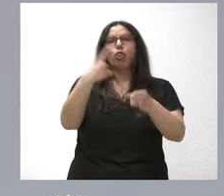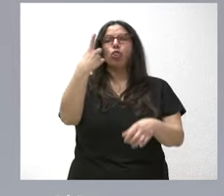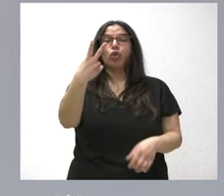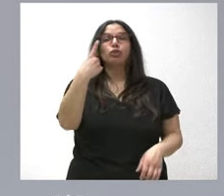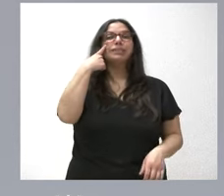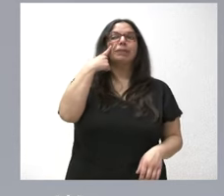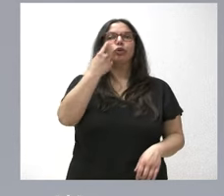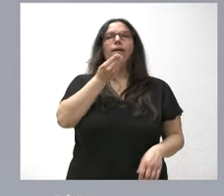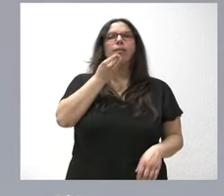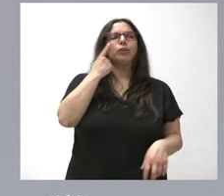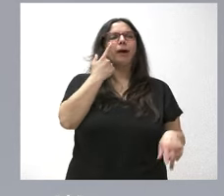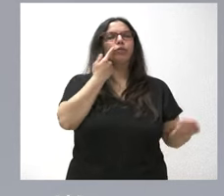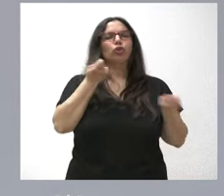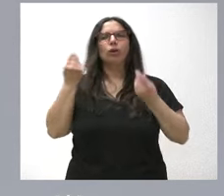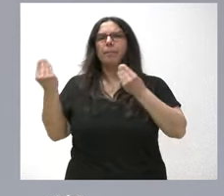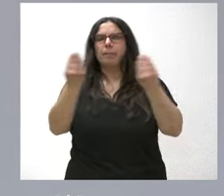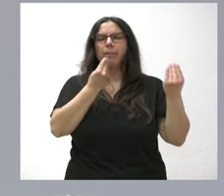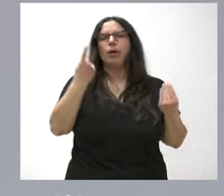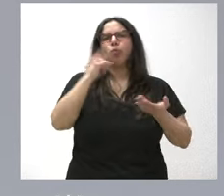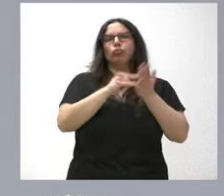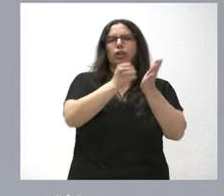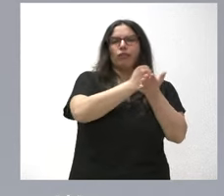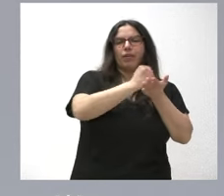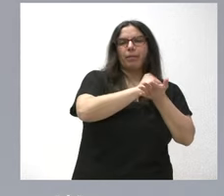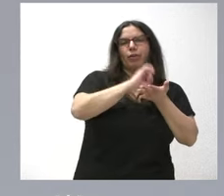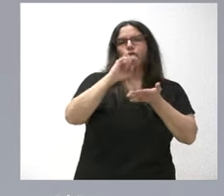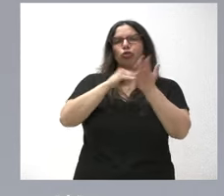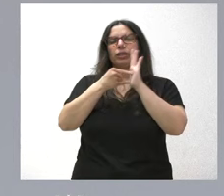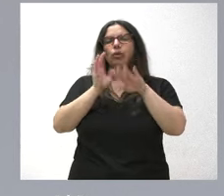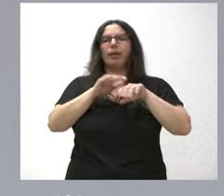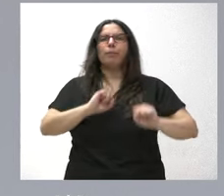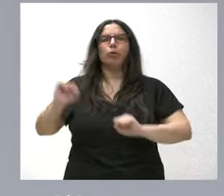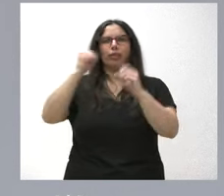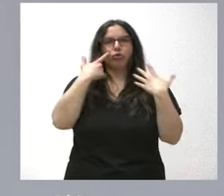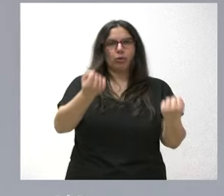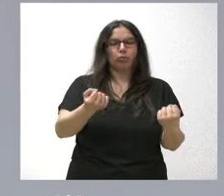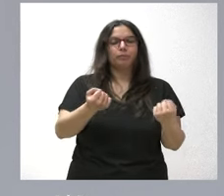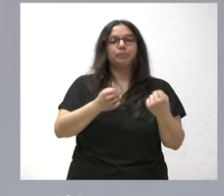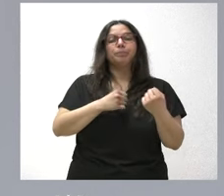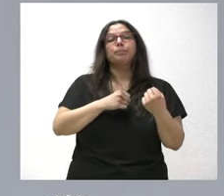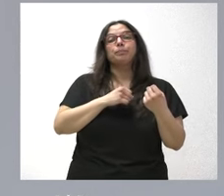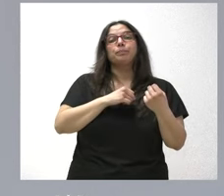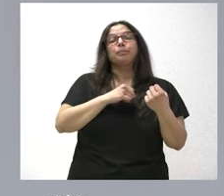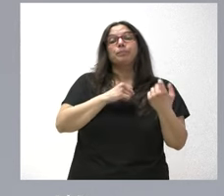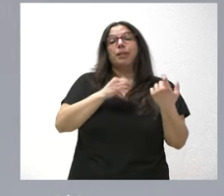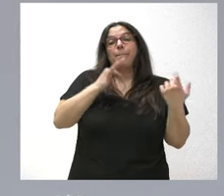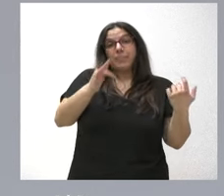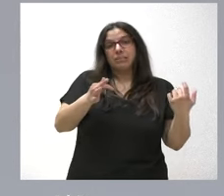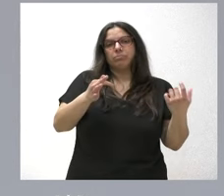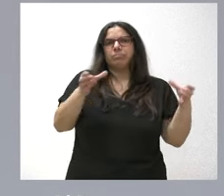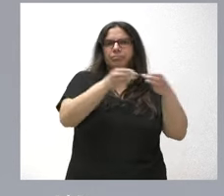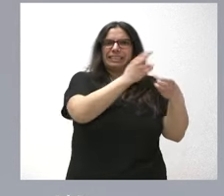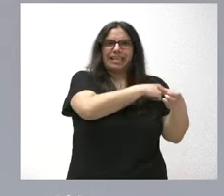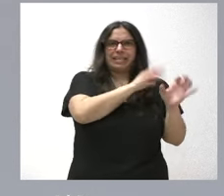alimentos, un técnico farmacéutico y un técnico de protección de salud. Aparte de lo que sea este dispositivo sanitario, hay